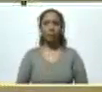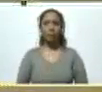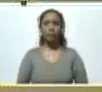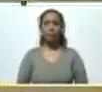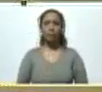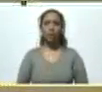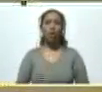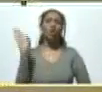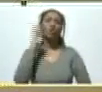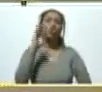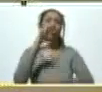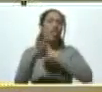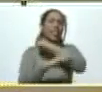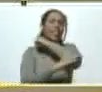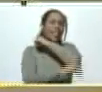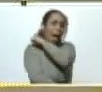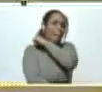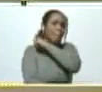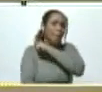los corruptos,